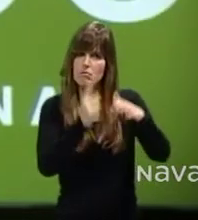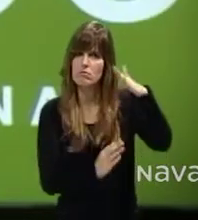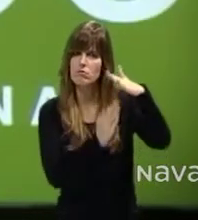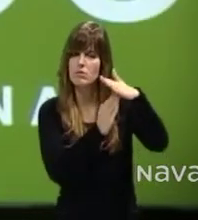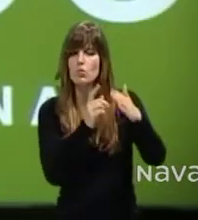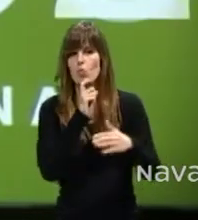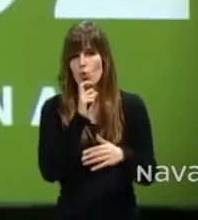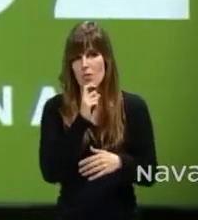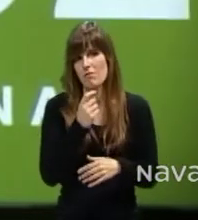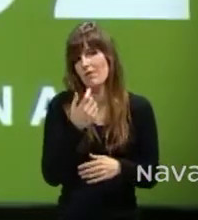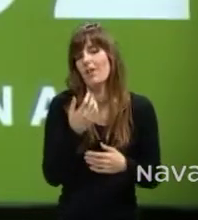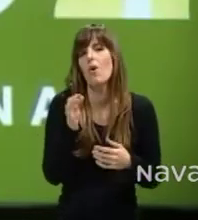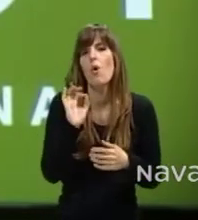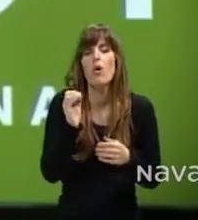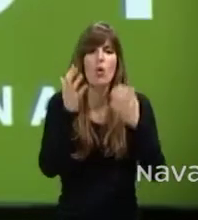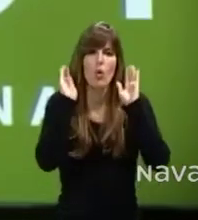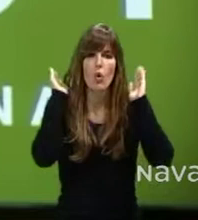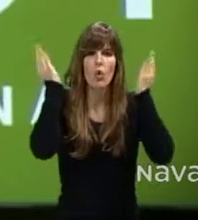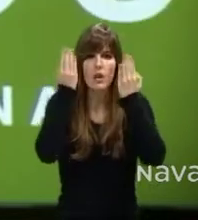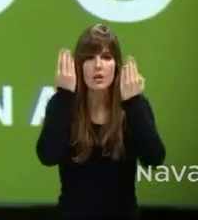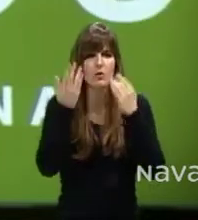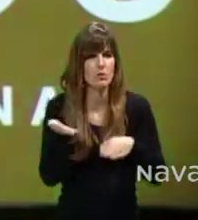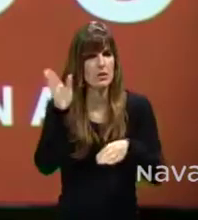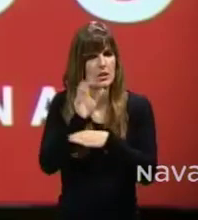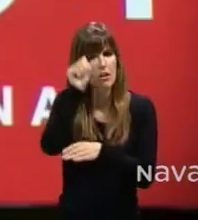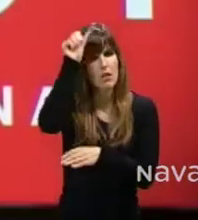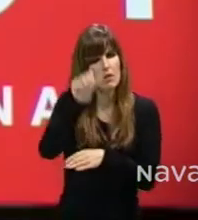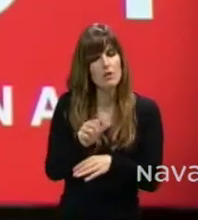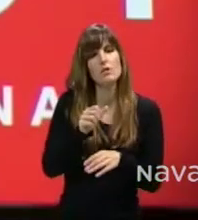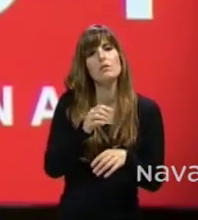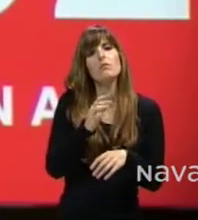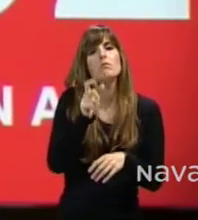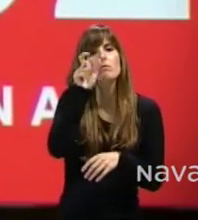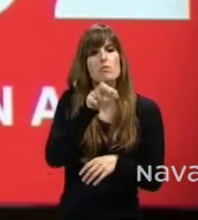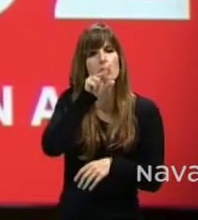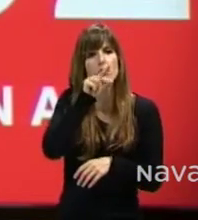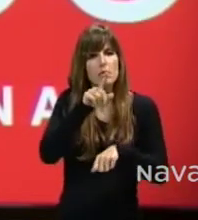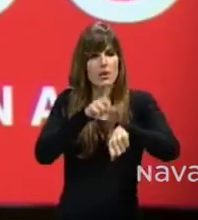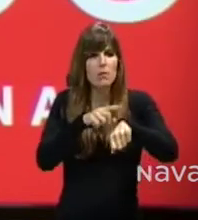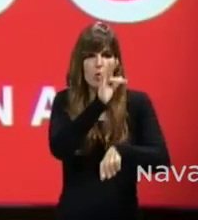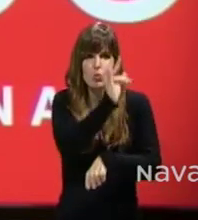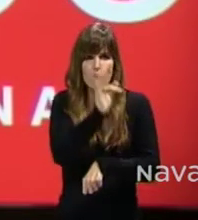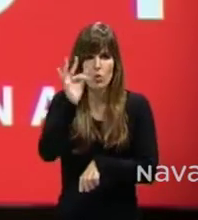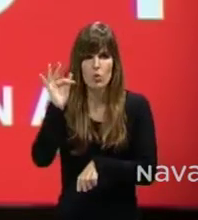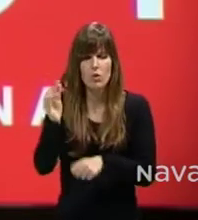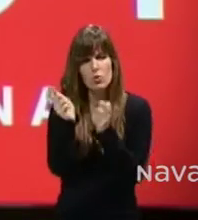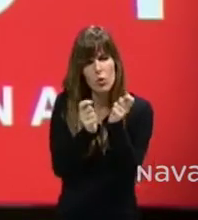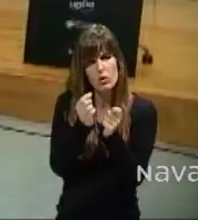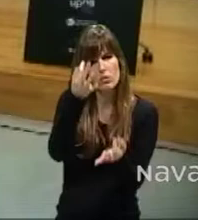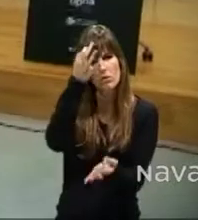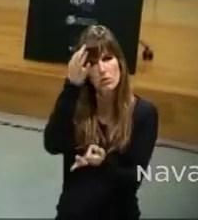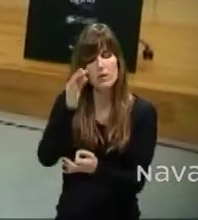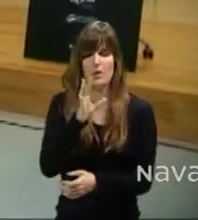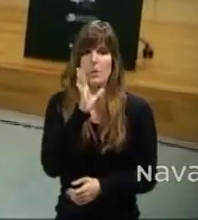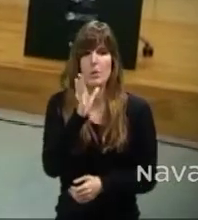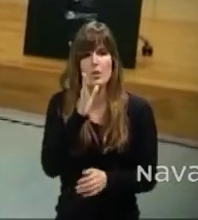los que más conocemos, pero también de congresos, de presentaciones, de cualquier cosa que requiera hacer una